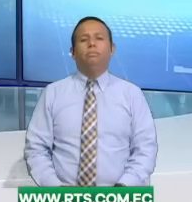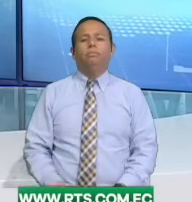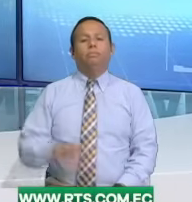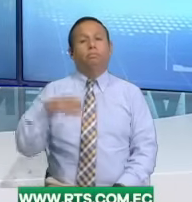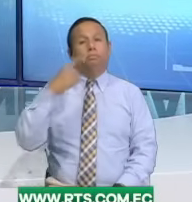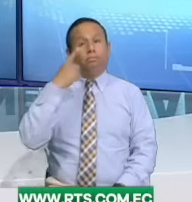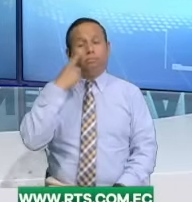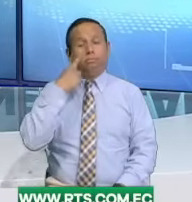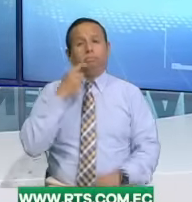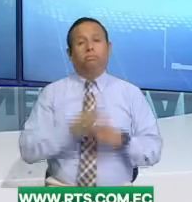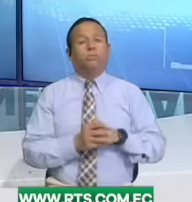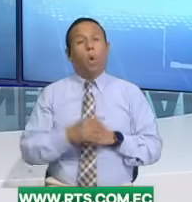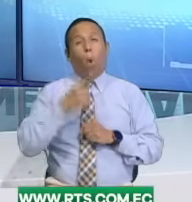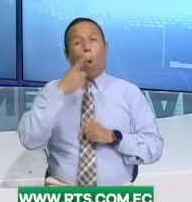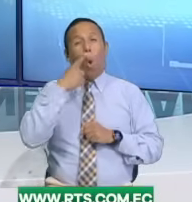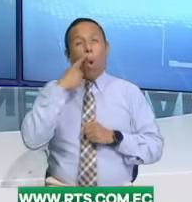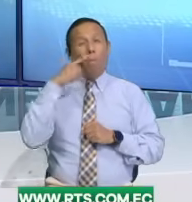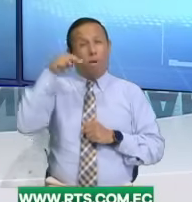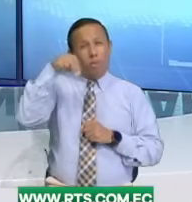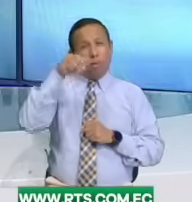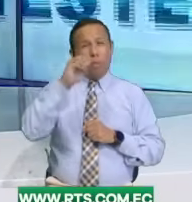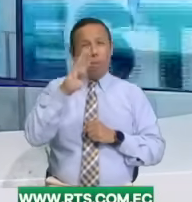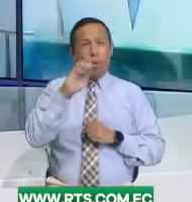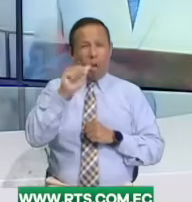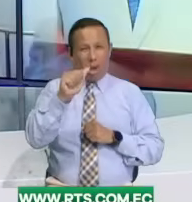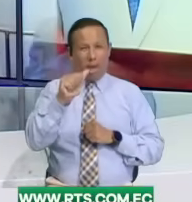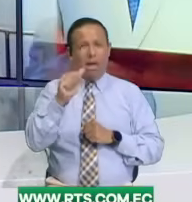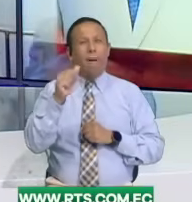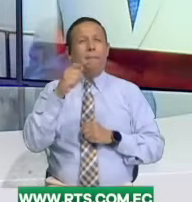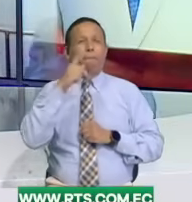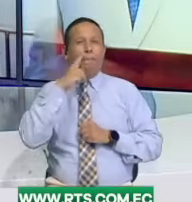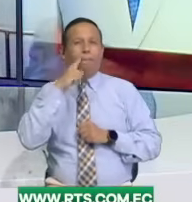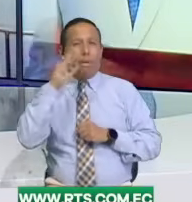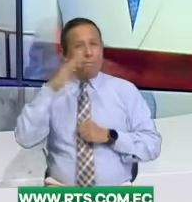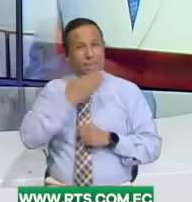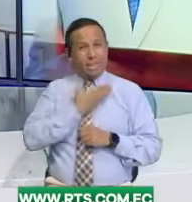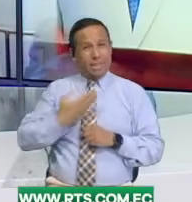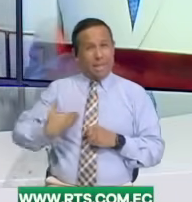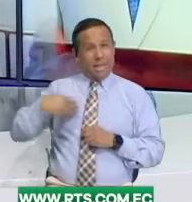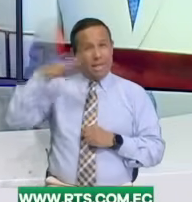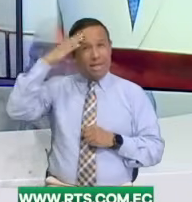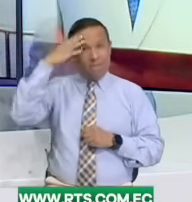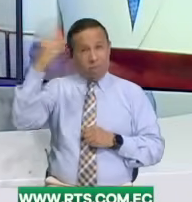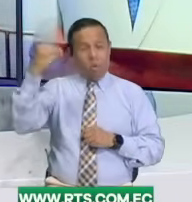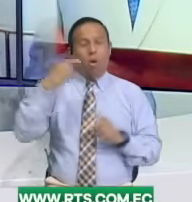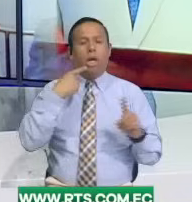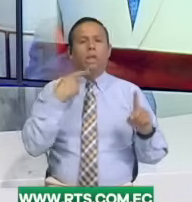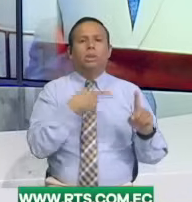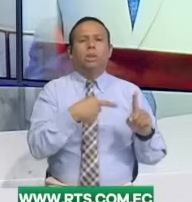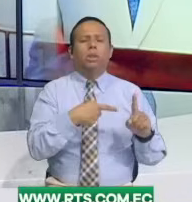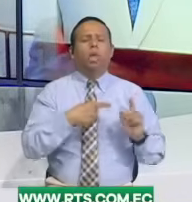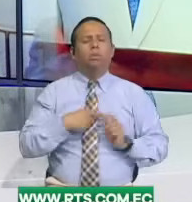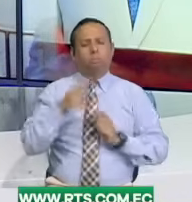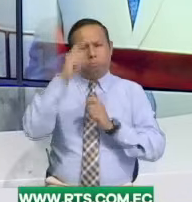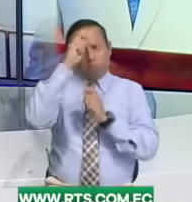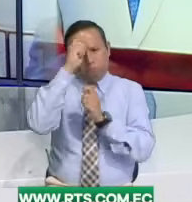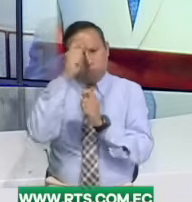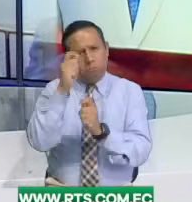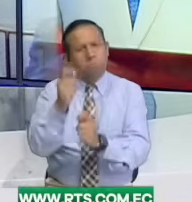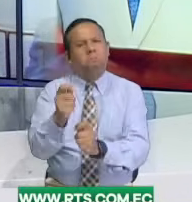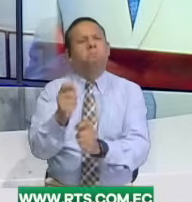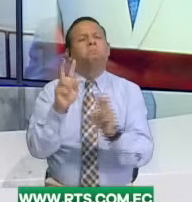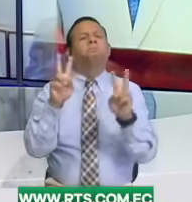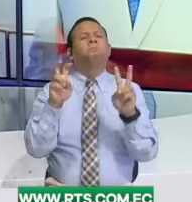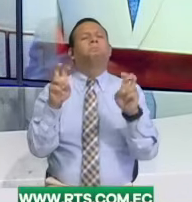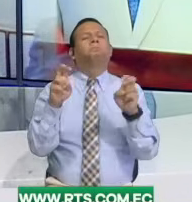Álvaro Noboa, padre del presidente de la República, recibió la condecoración durante la sesión solemne por los 204 años de